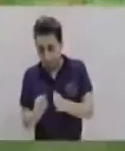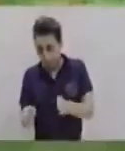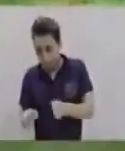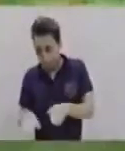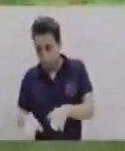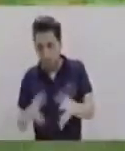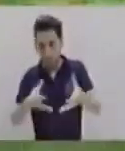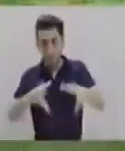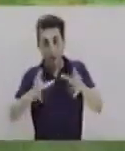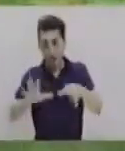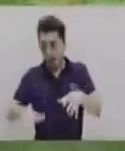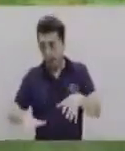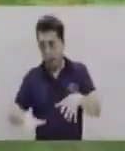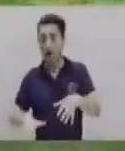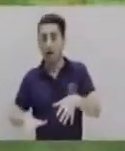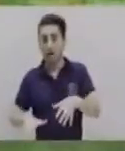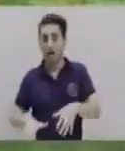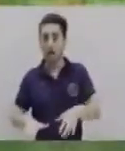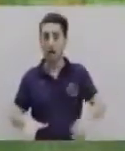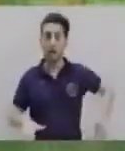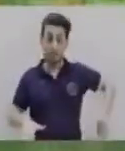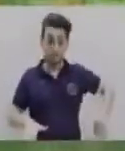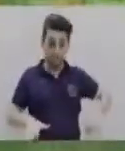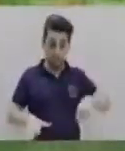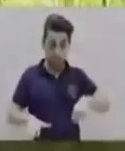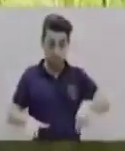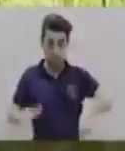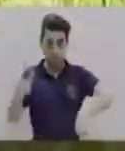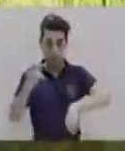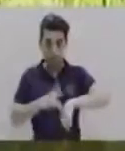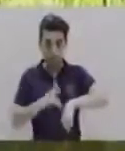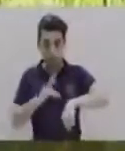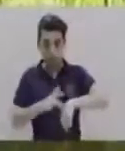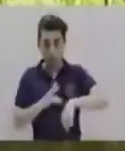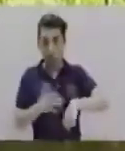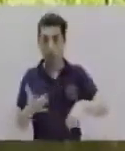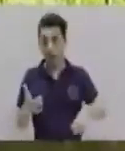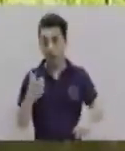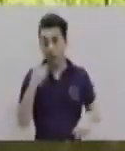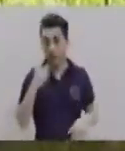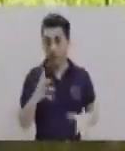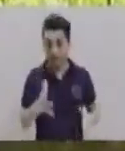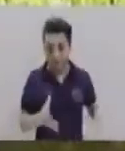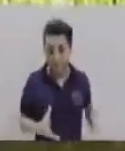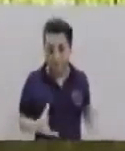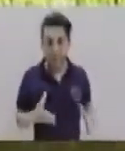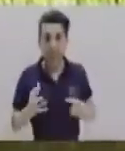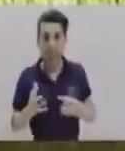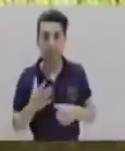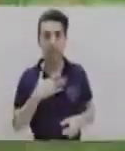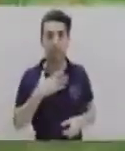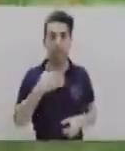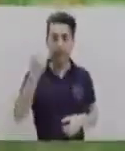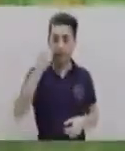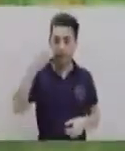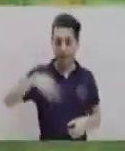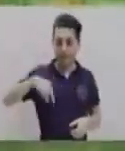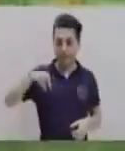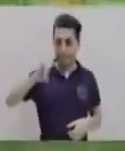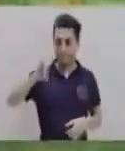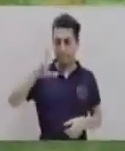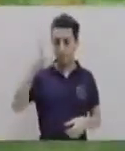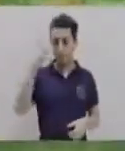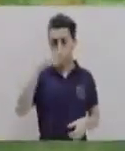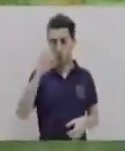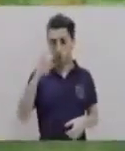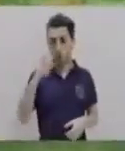pelota, y luego la zona de contacto, ¿sí?, se realiza con el impulso que lleva, y la pueden